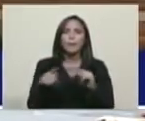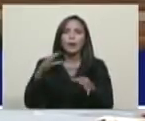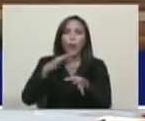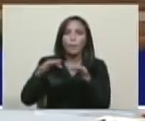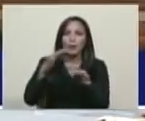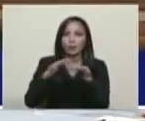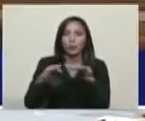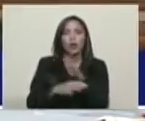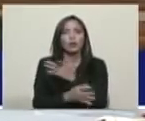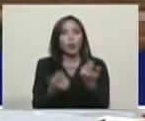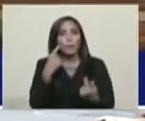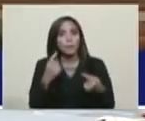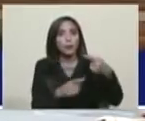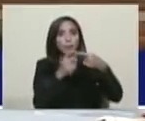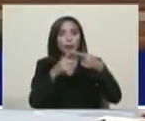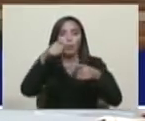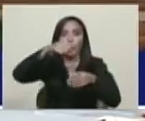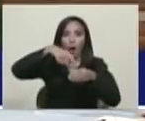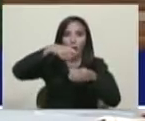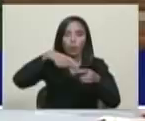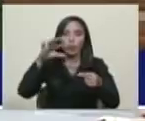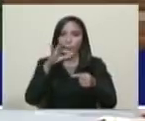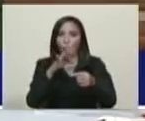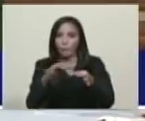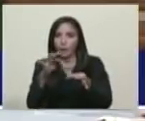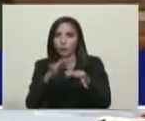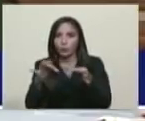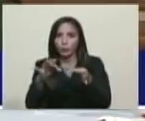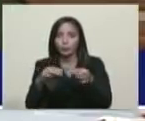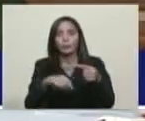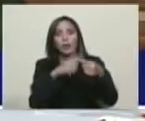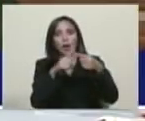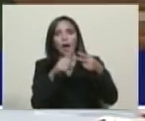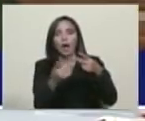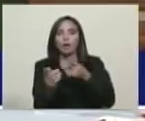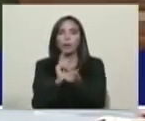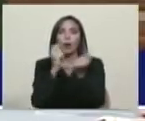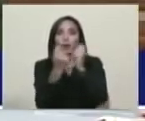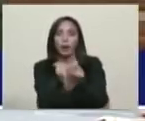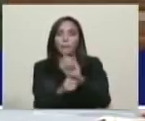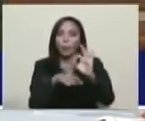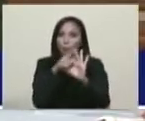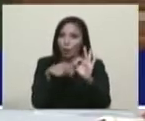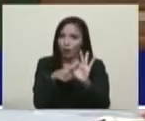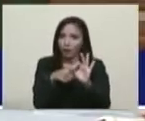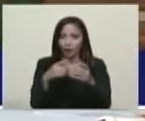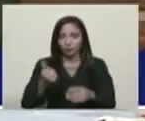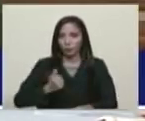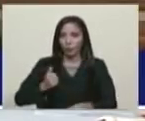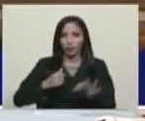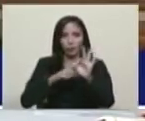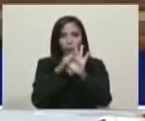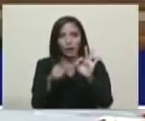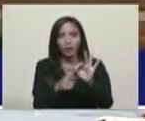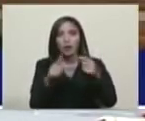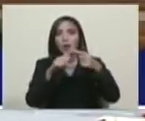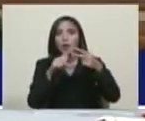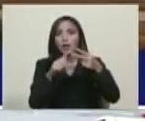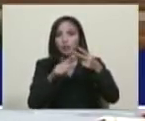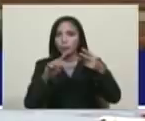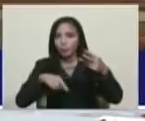ahorre. Yo le hago un llamado a mis humildes camaradas, trabajadores, a mis compañeros de lucha, a la clase